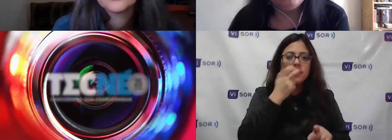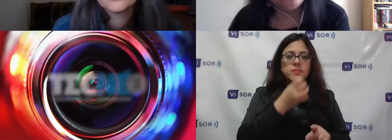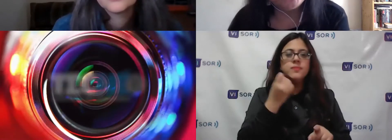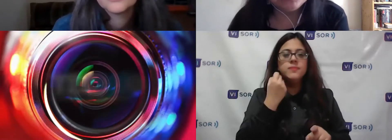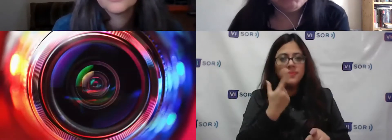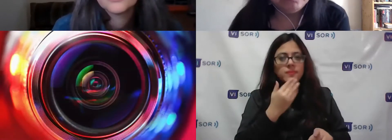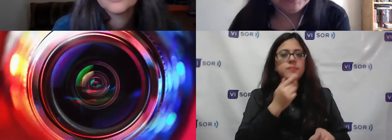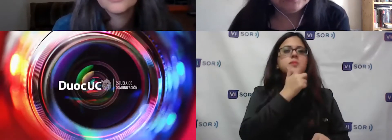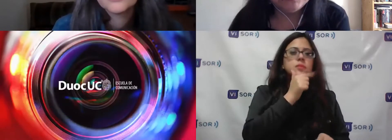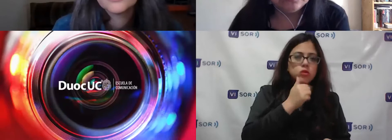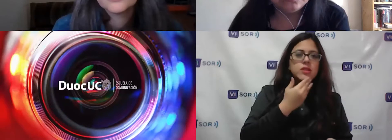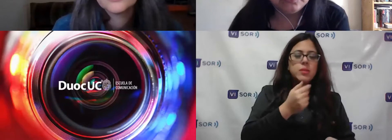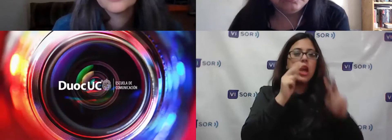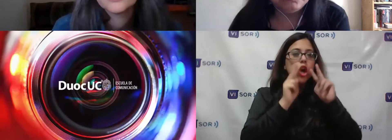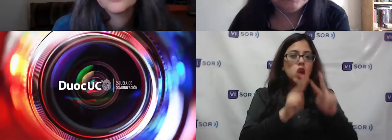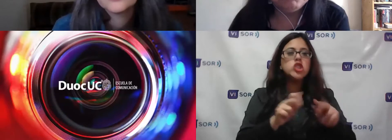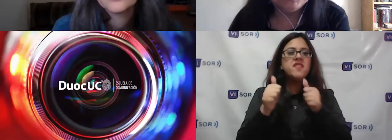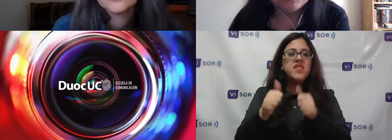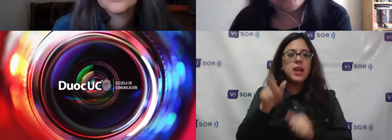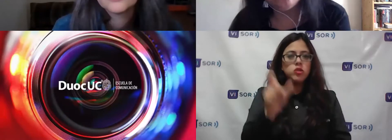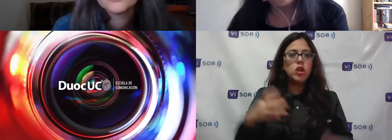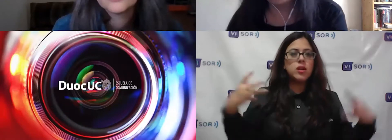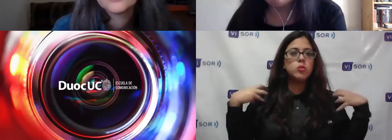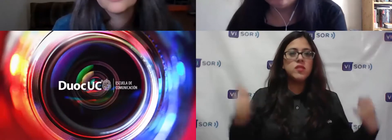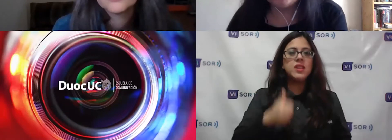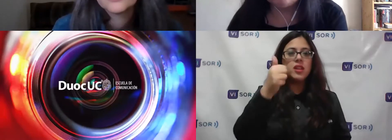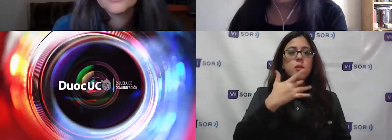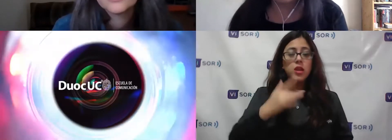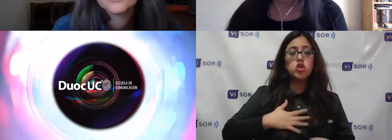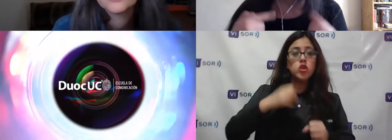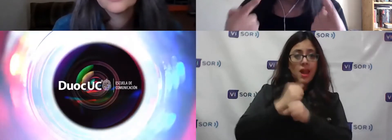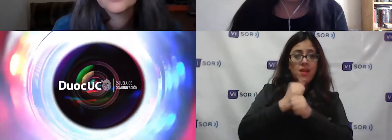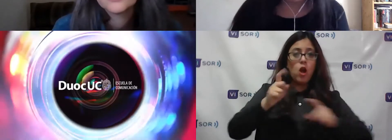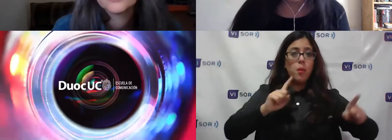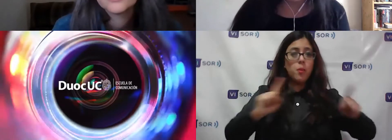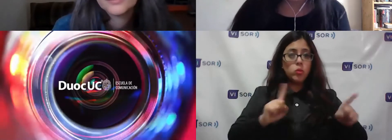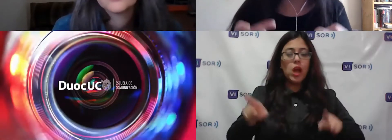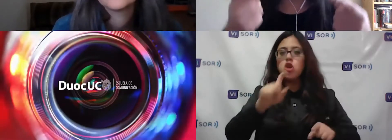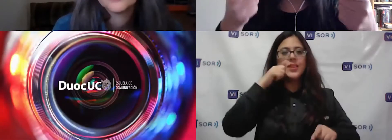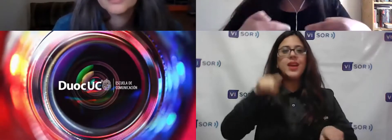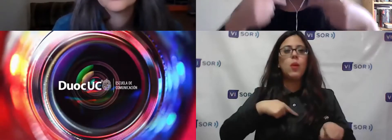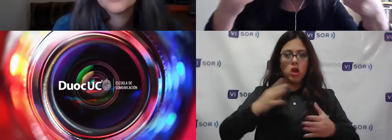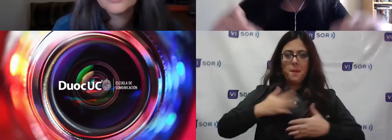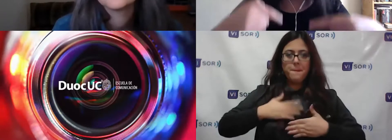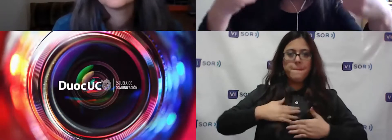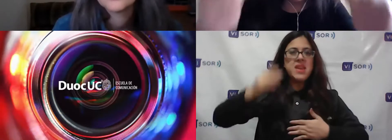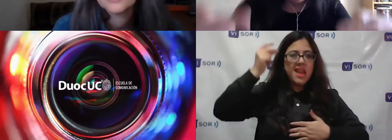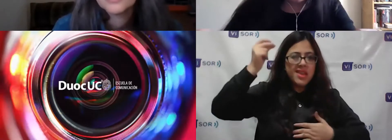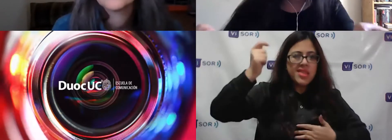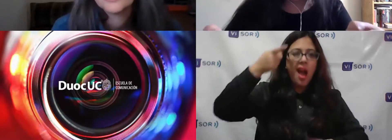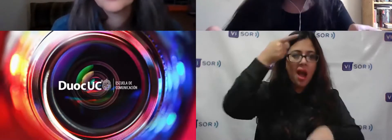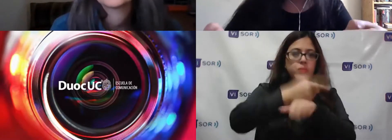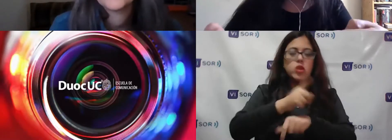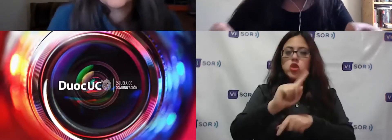conocer también muy bien al director porque mi trabajo como productora no es imponer mi idea es entender la idea del